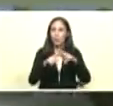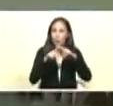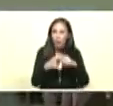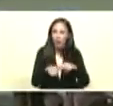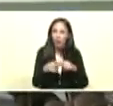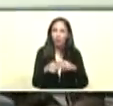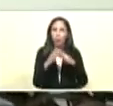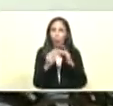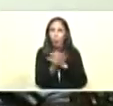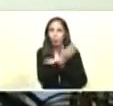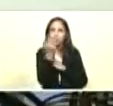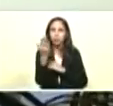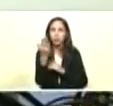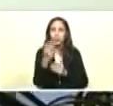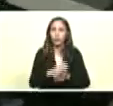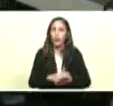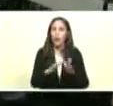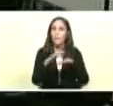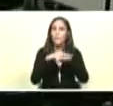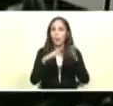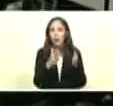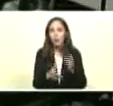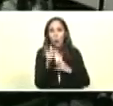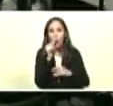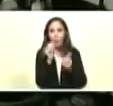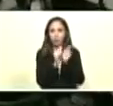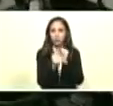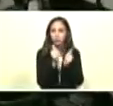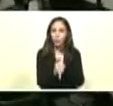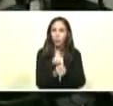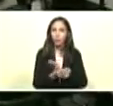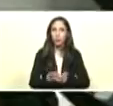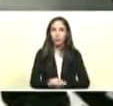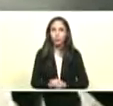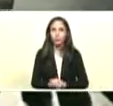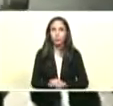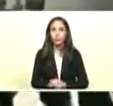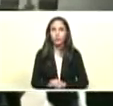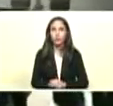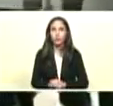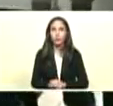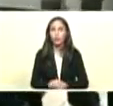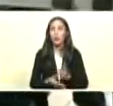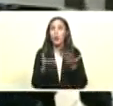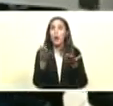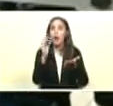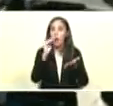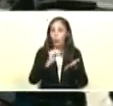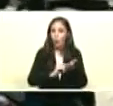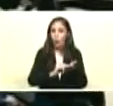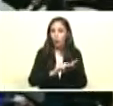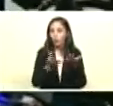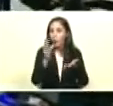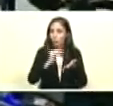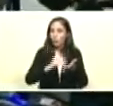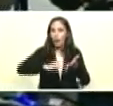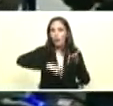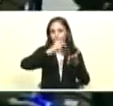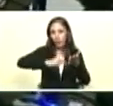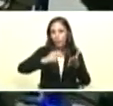parte del ministro de Juventud y Deporte, Pedro Infante, procedemos a la firma de acuerdos entre